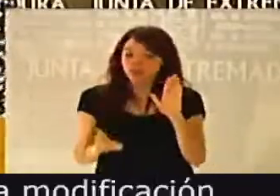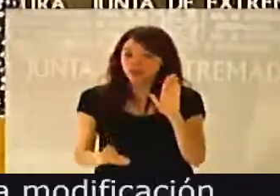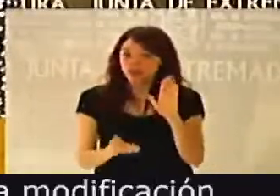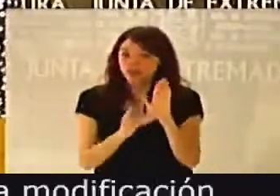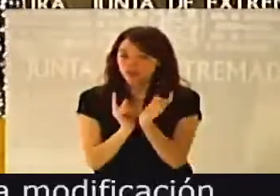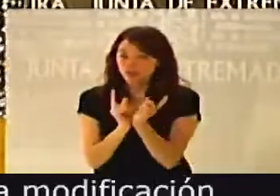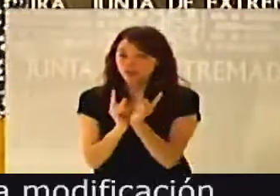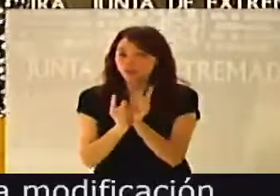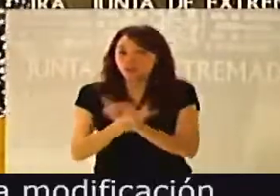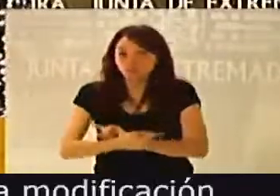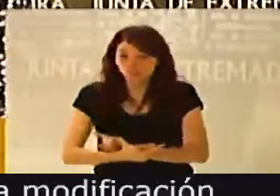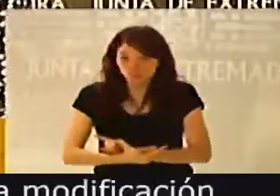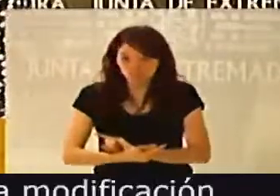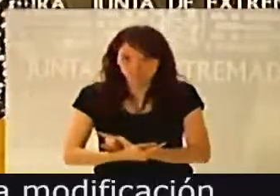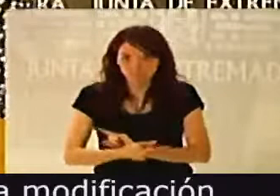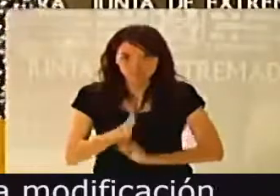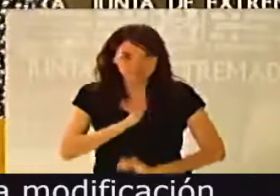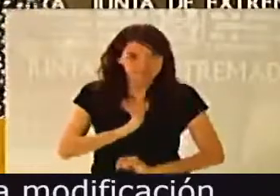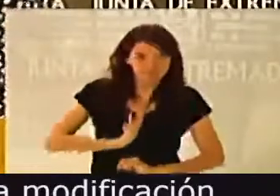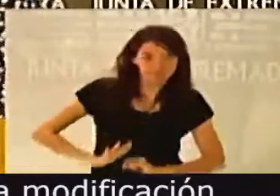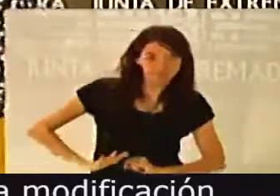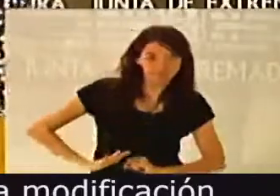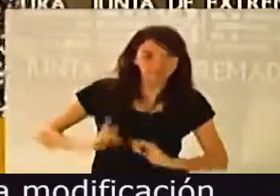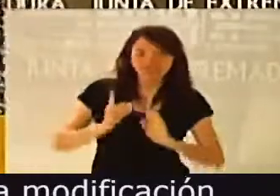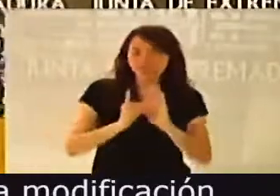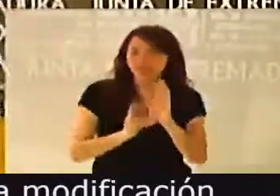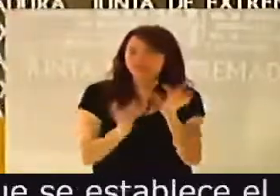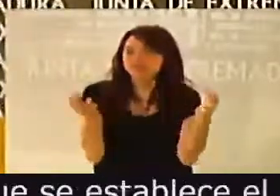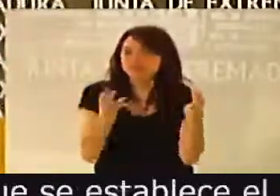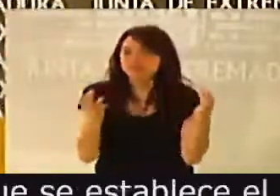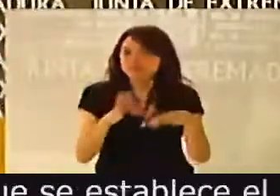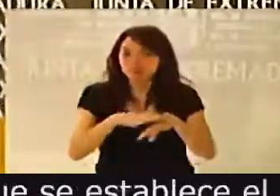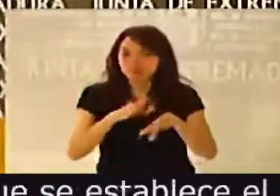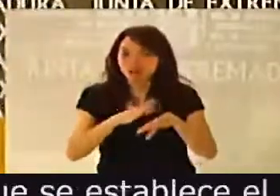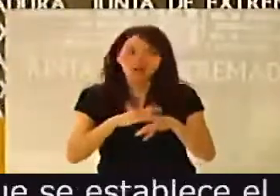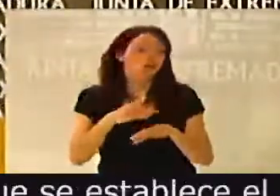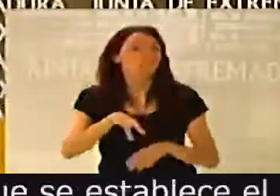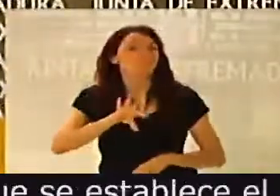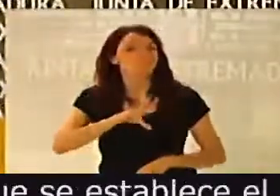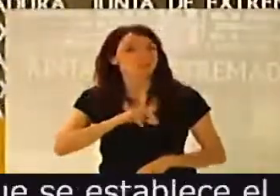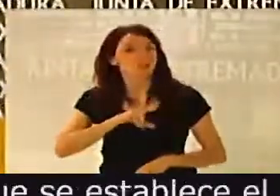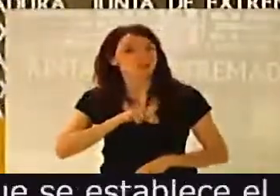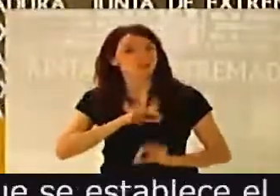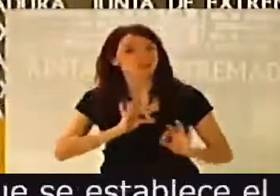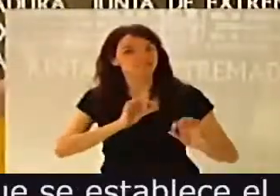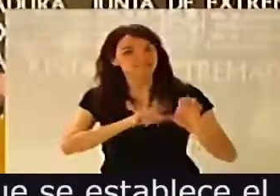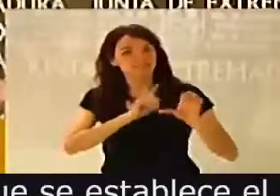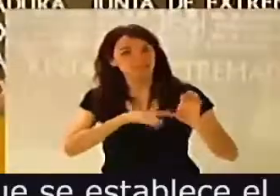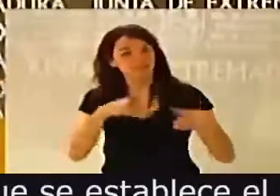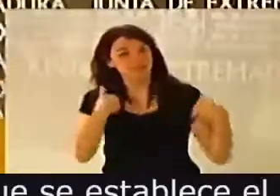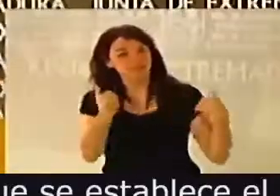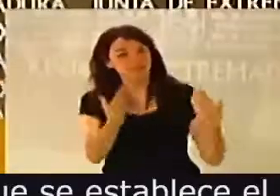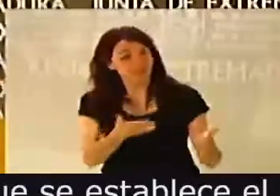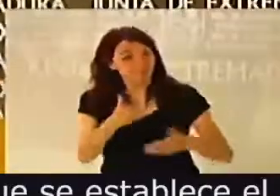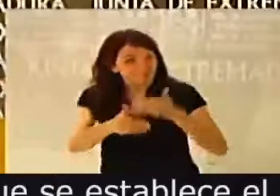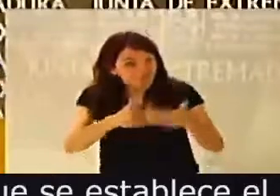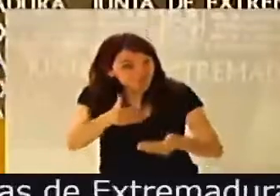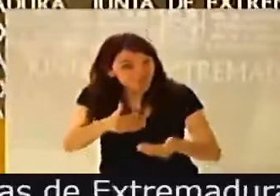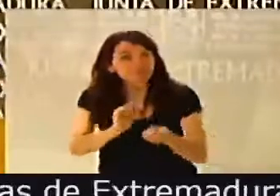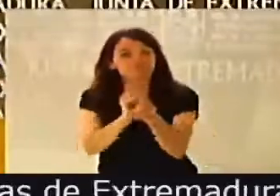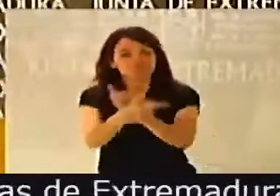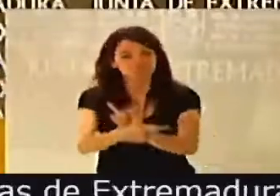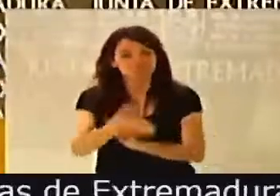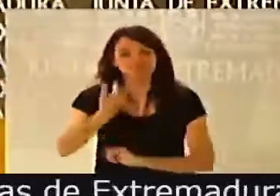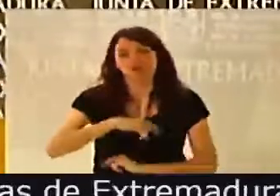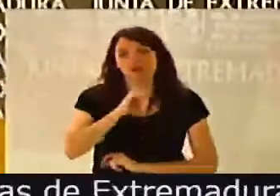que se establece el procedimiento para regular y otorgar las medallas de Extremadura. Esto ya lo ha avanzado tanto el